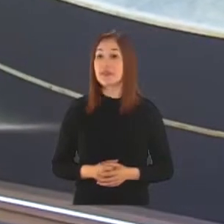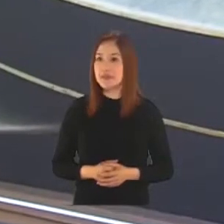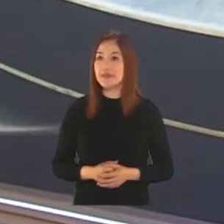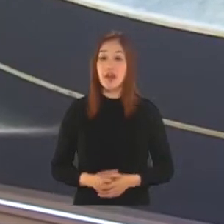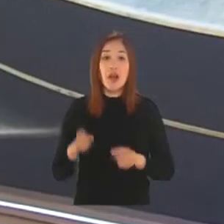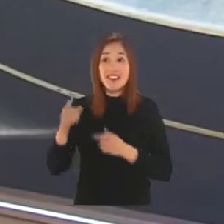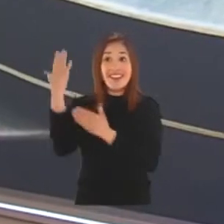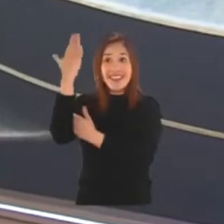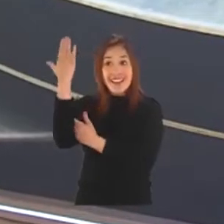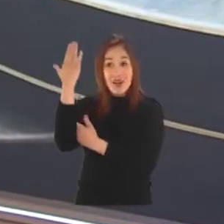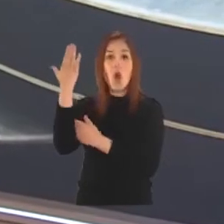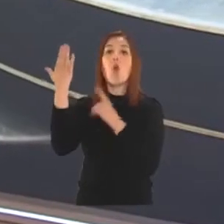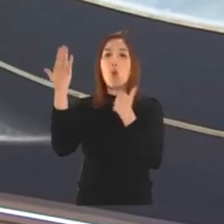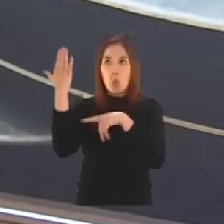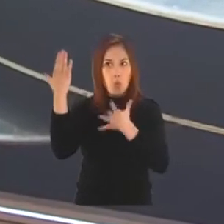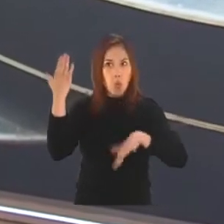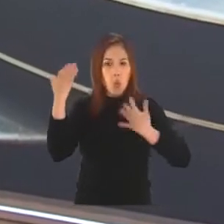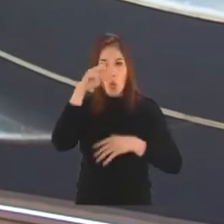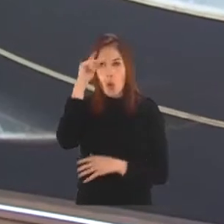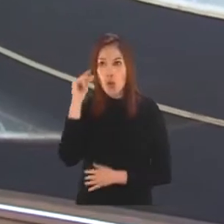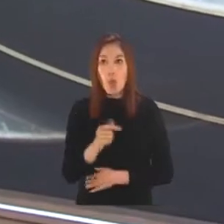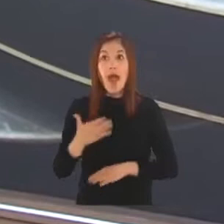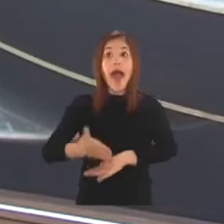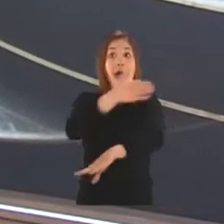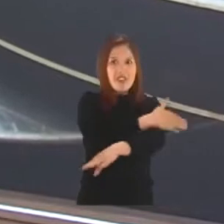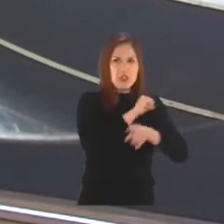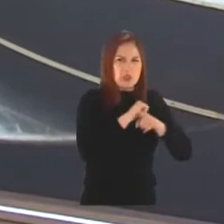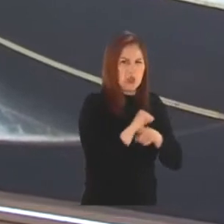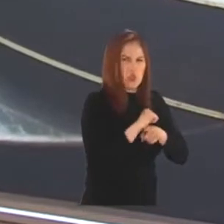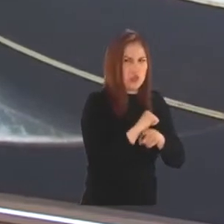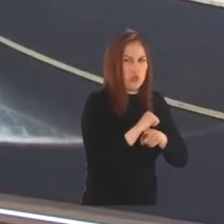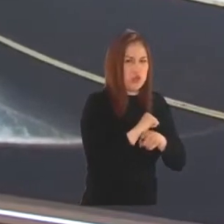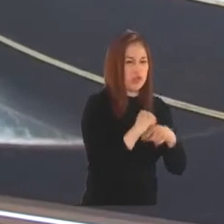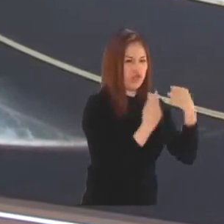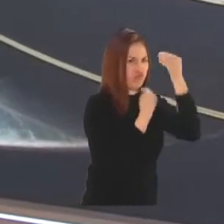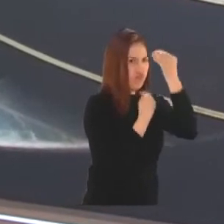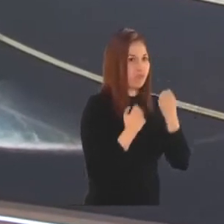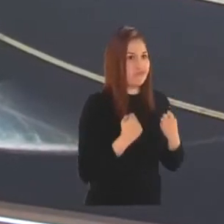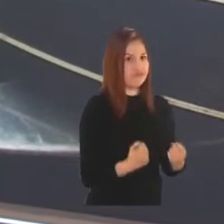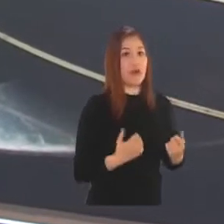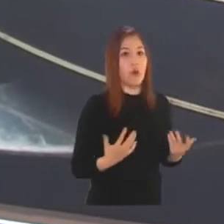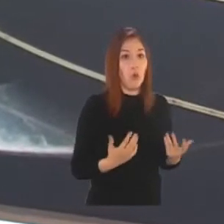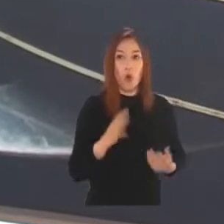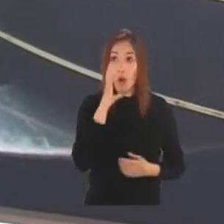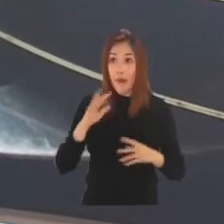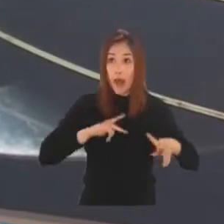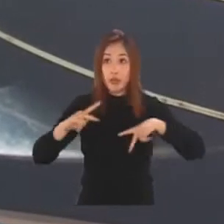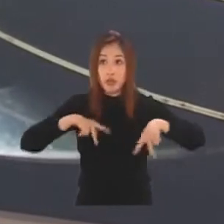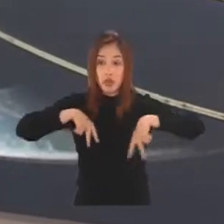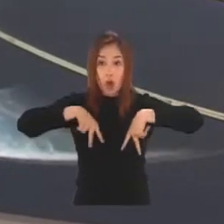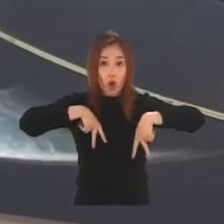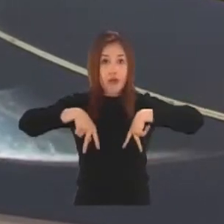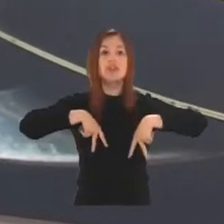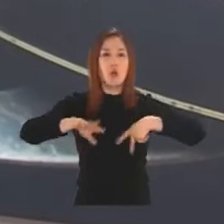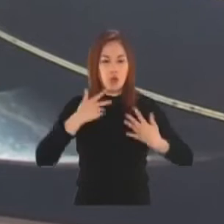esta cinta, los actores pasaron por un tremendo entrenamiento que incluso diseñó Tom Cruise. El éxito de Top Gun es tan grande que continúa